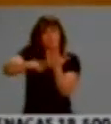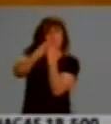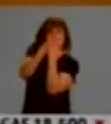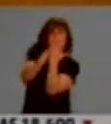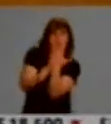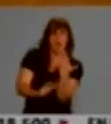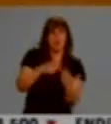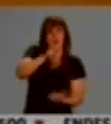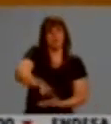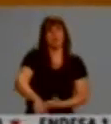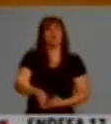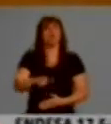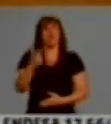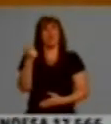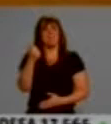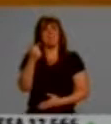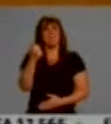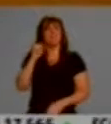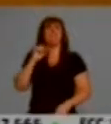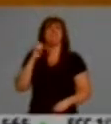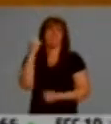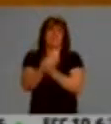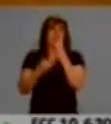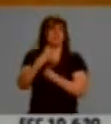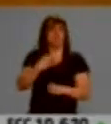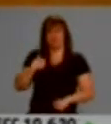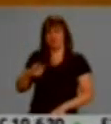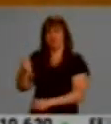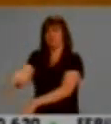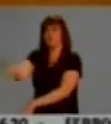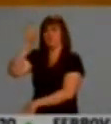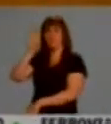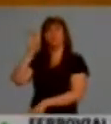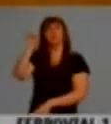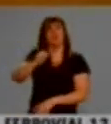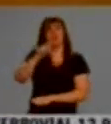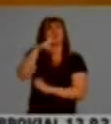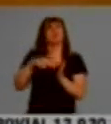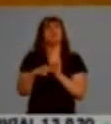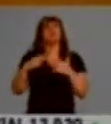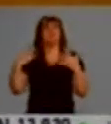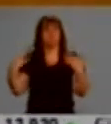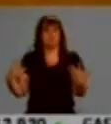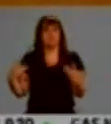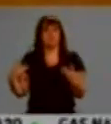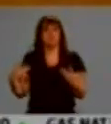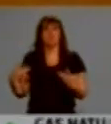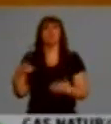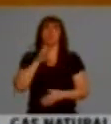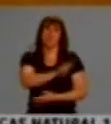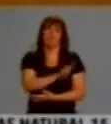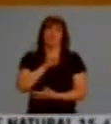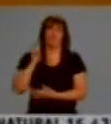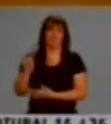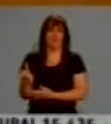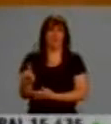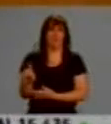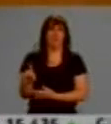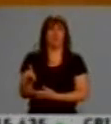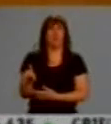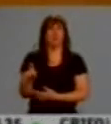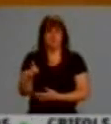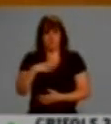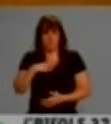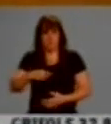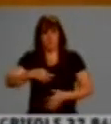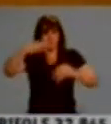el tesorero designado por usted en el año 2008? Décima primera, ¿puede